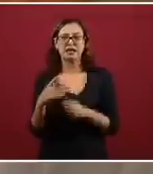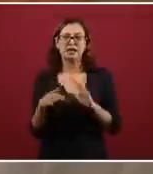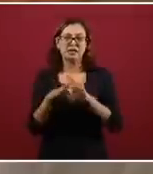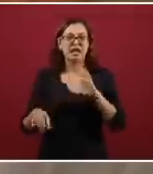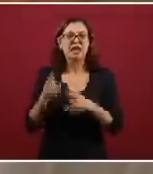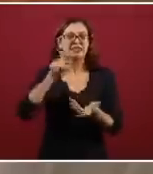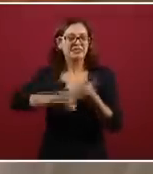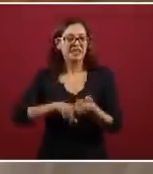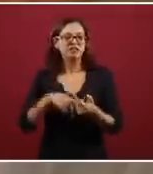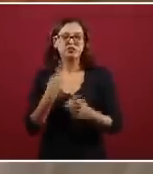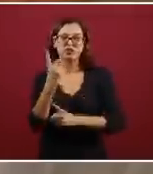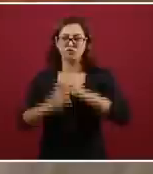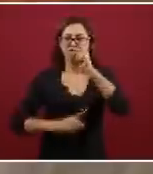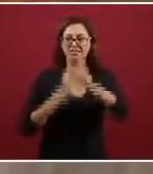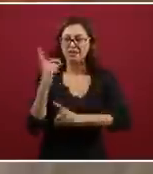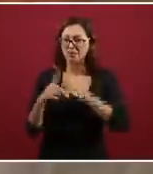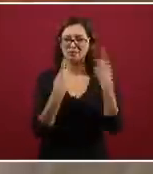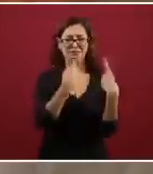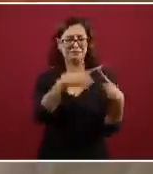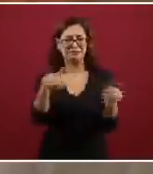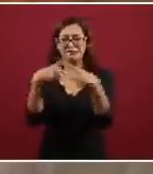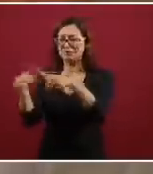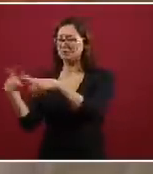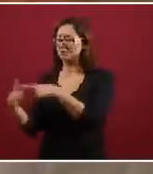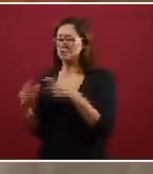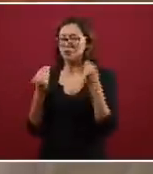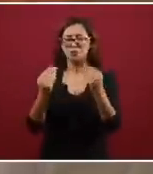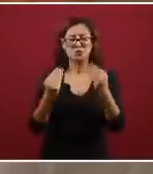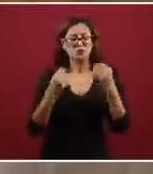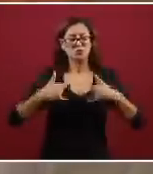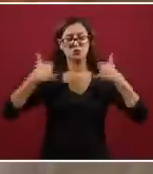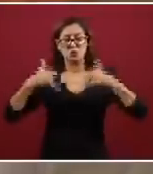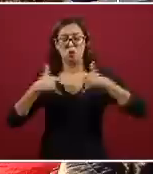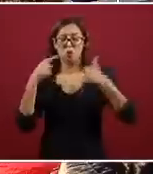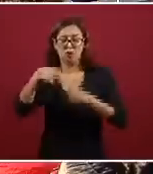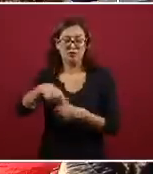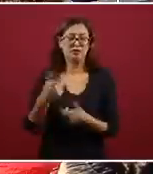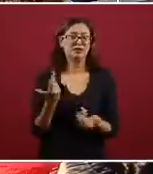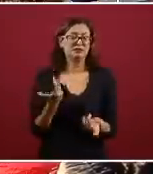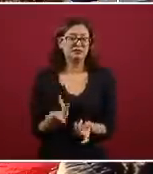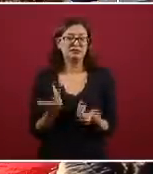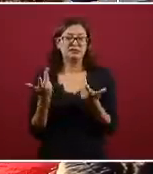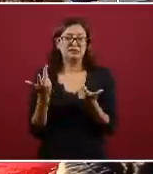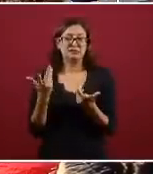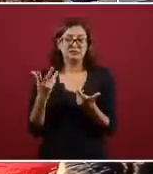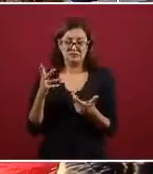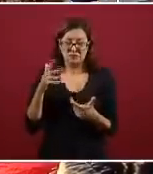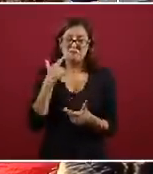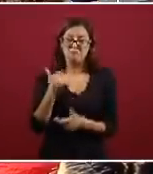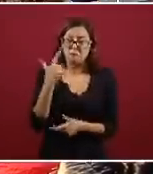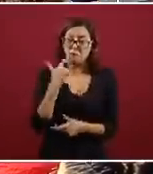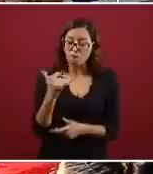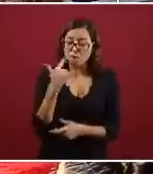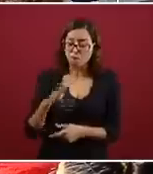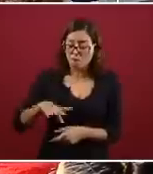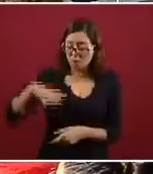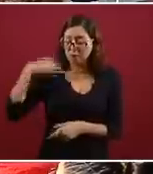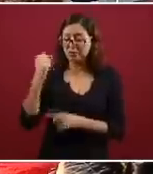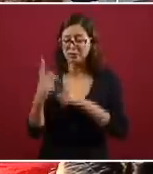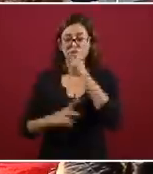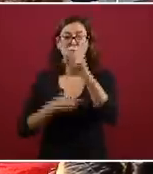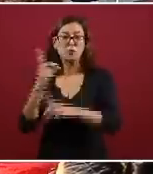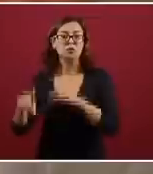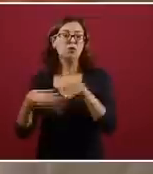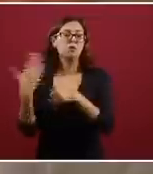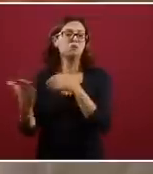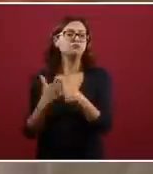otros muchos, que son cientos y decenas de miles de jóvenes que están haciendo un esfuerzo por no acercarse a